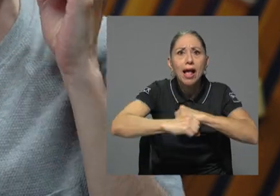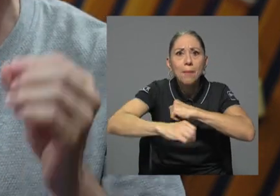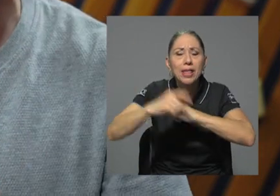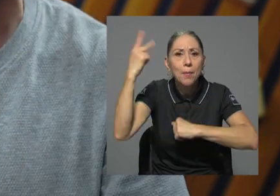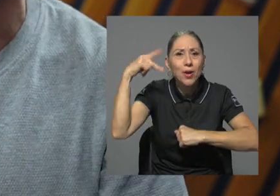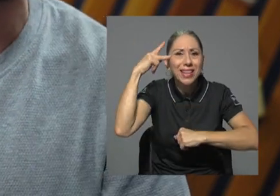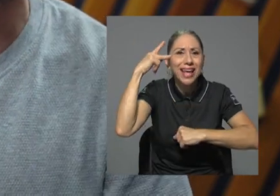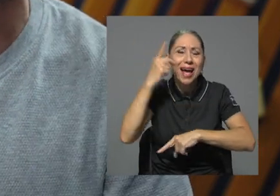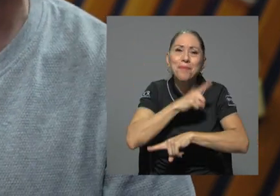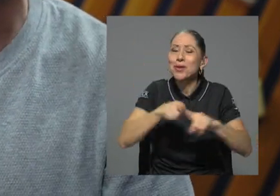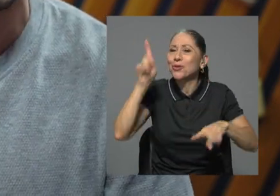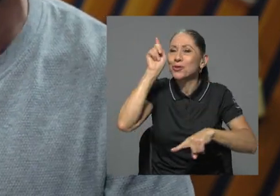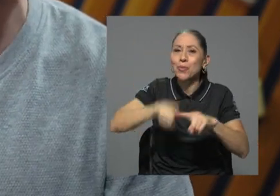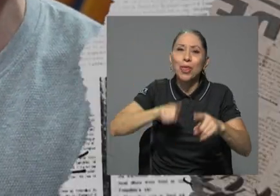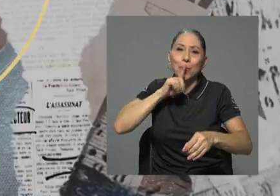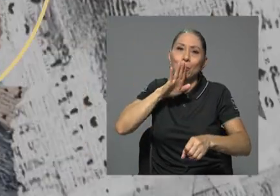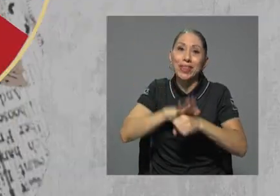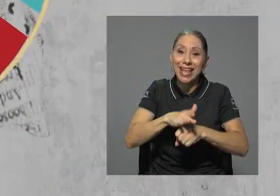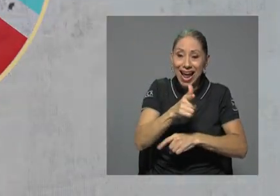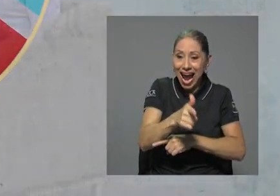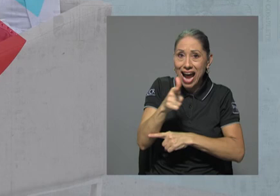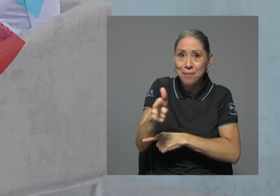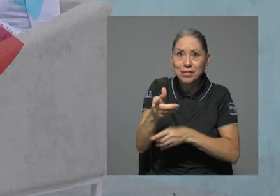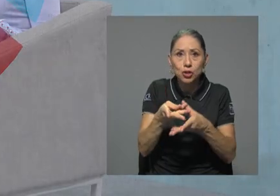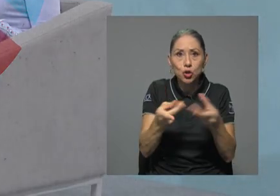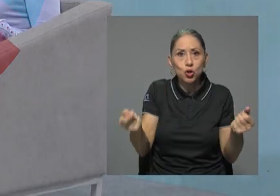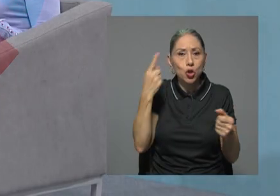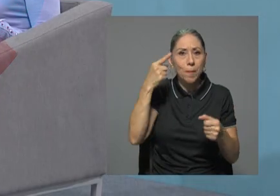como una solución a la violencia